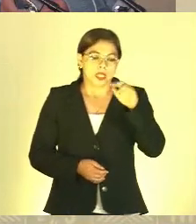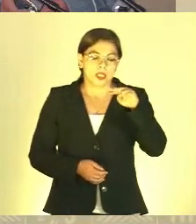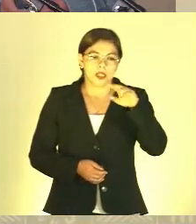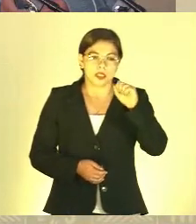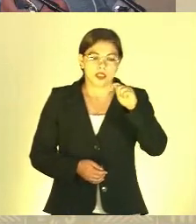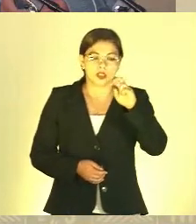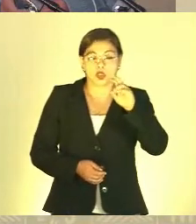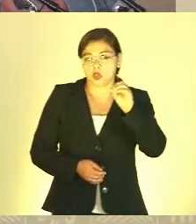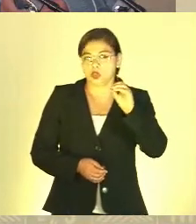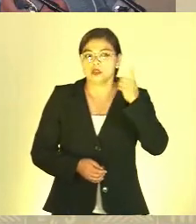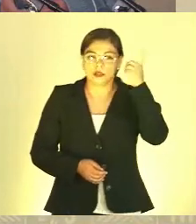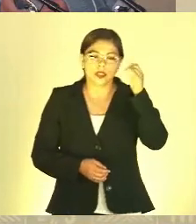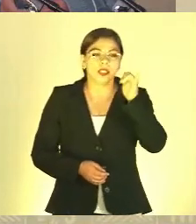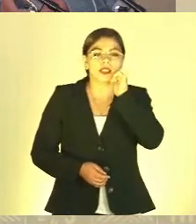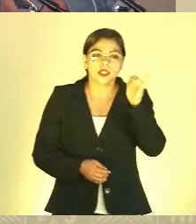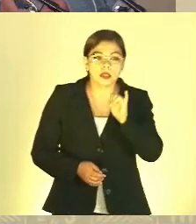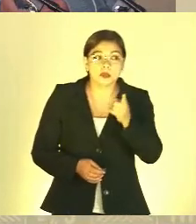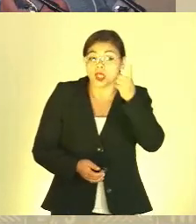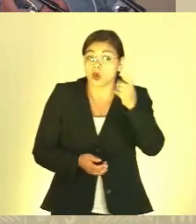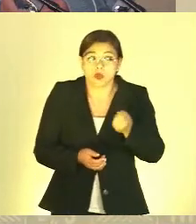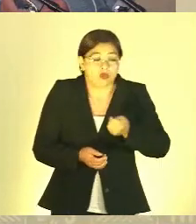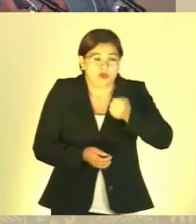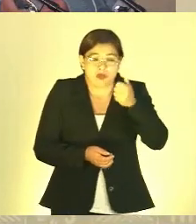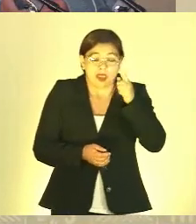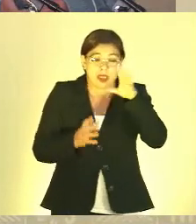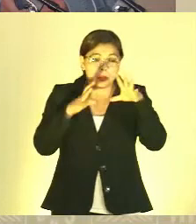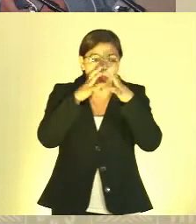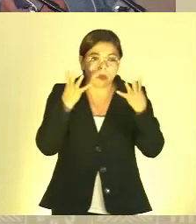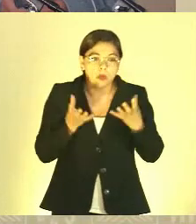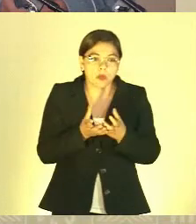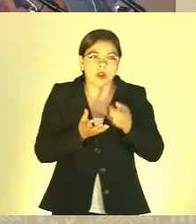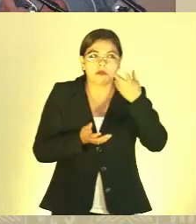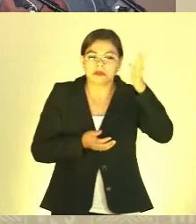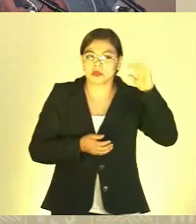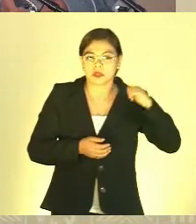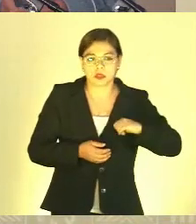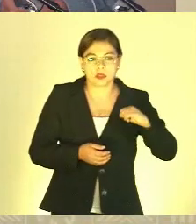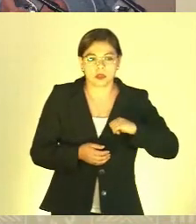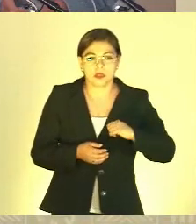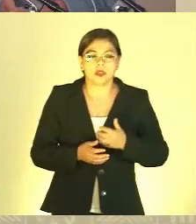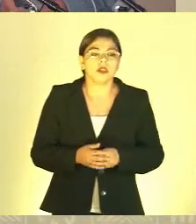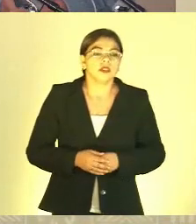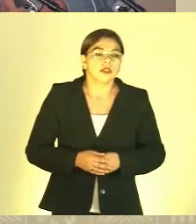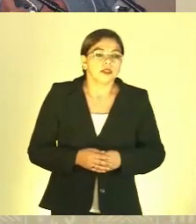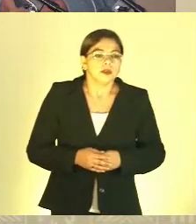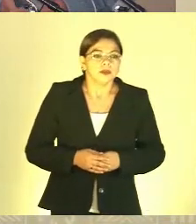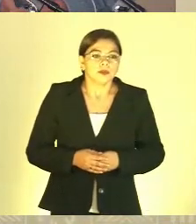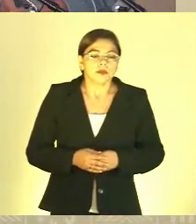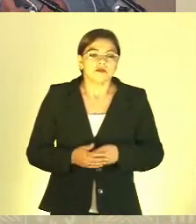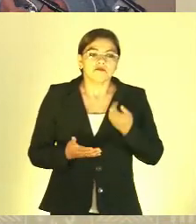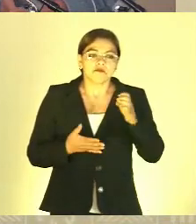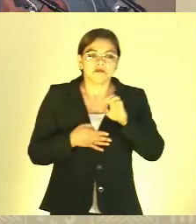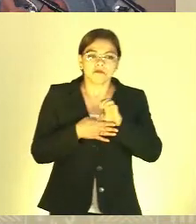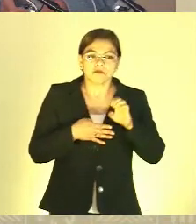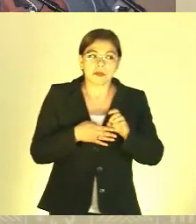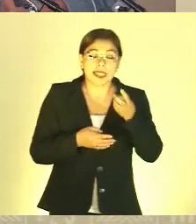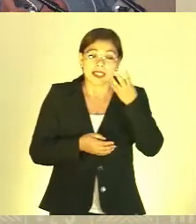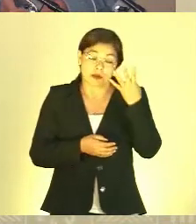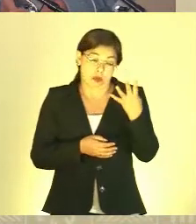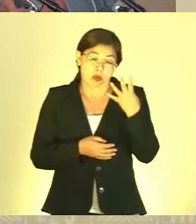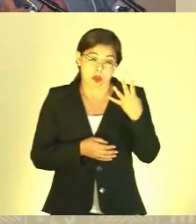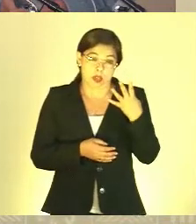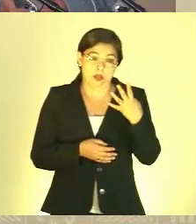de Italia, porque él era el único en el mundo que hablaba en esa época con los árabes, ¿no? Y entonces esos